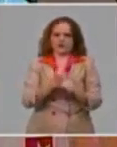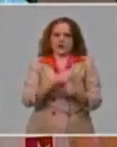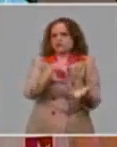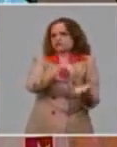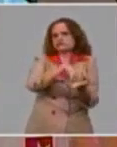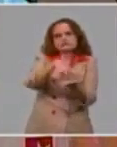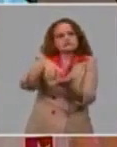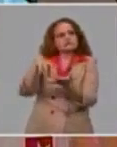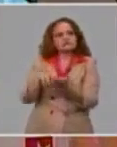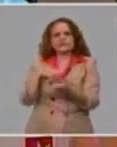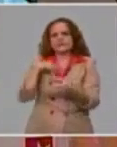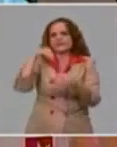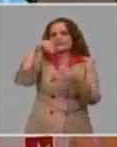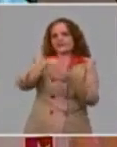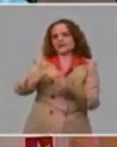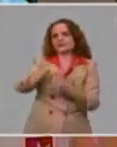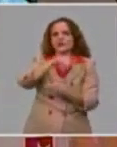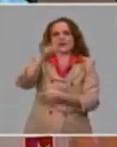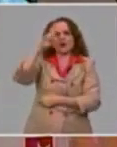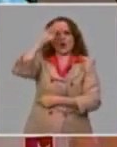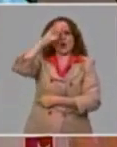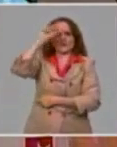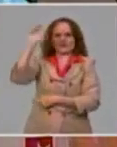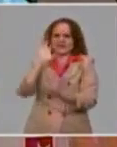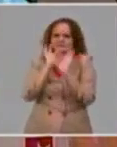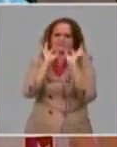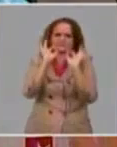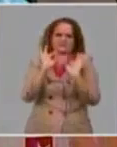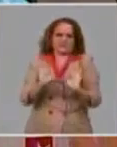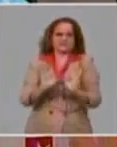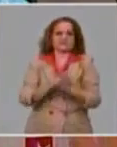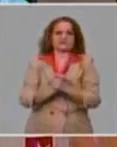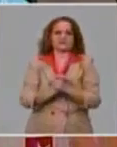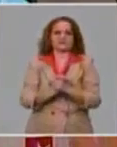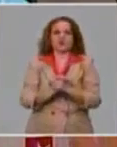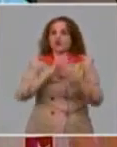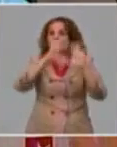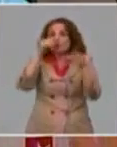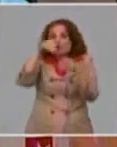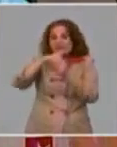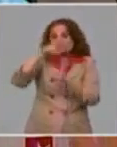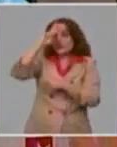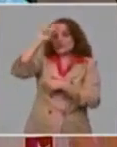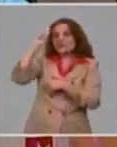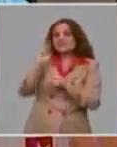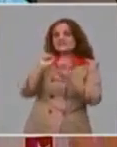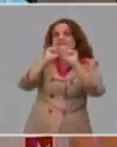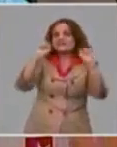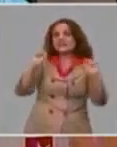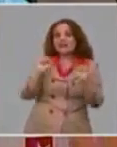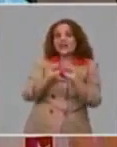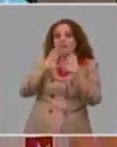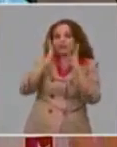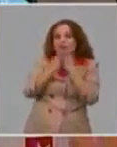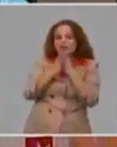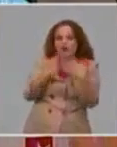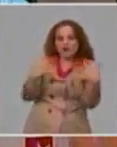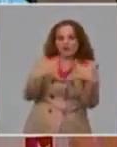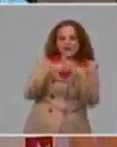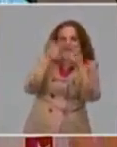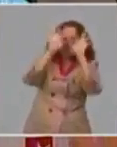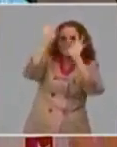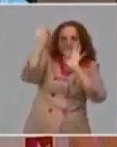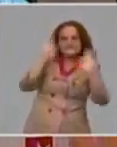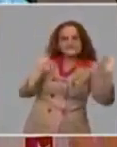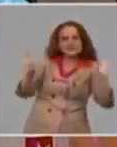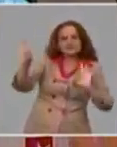tan importantes los hospitales, en los temas que tienen que ver con los sistemas hidráulicos, se le ha dado mantenimiento a los sistemas hidráulicos, en muchos casos se han